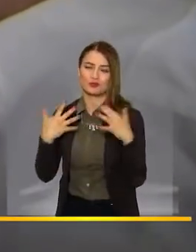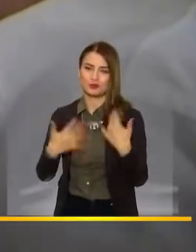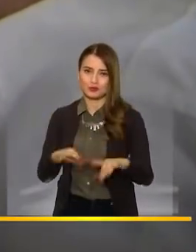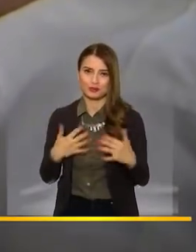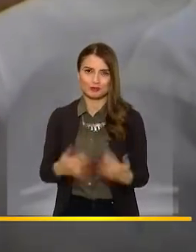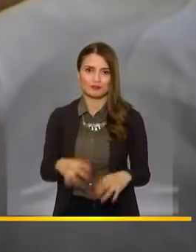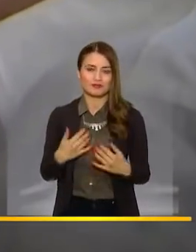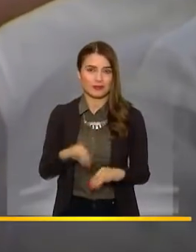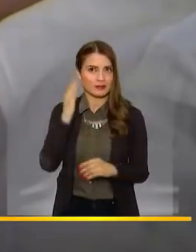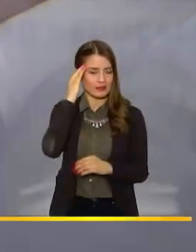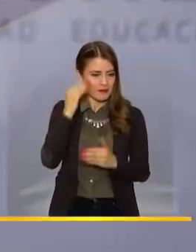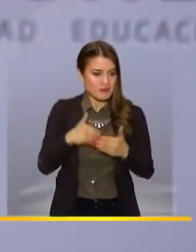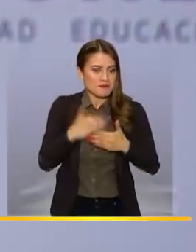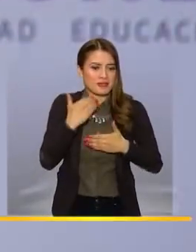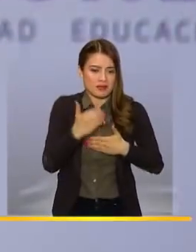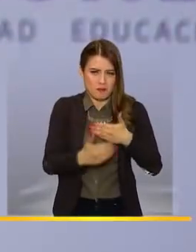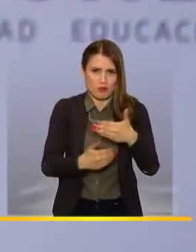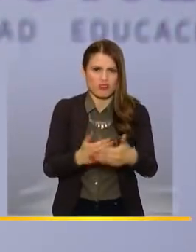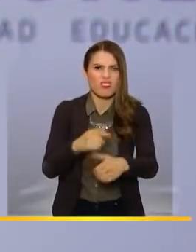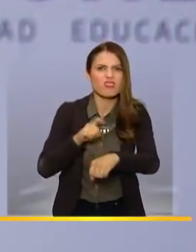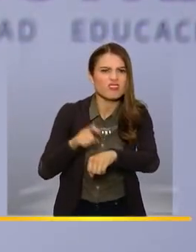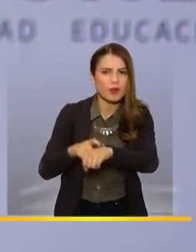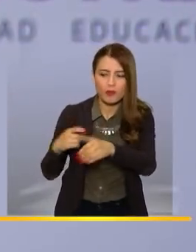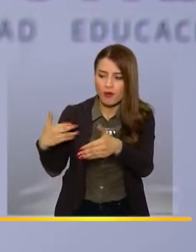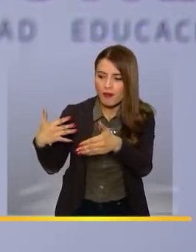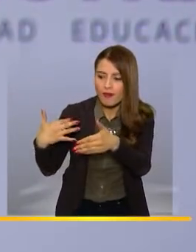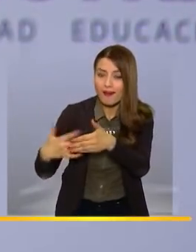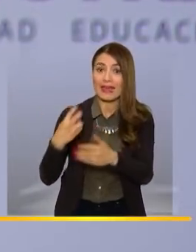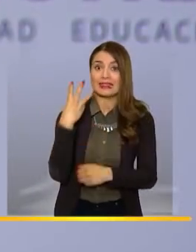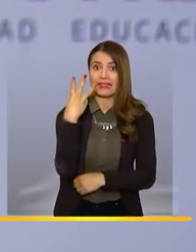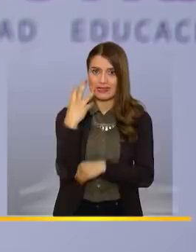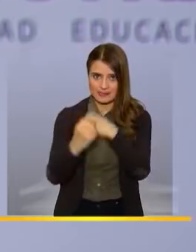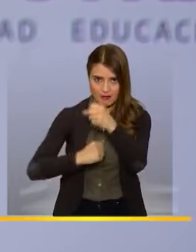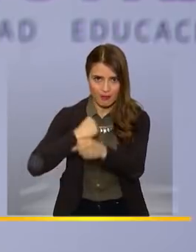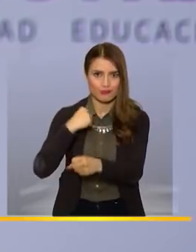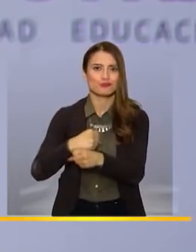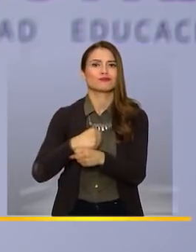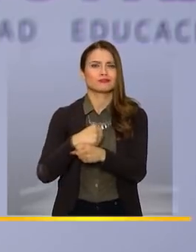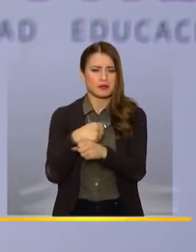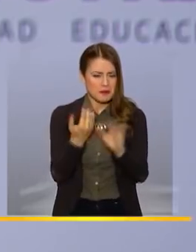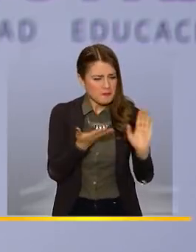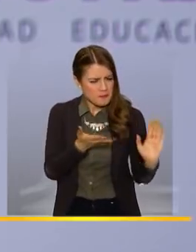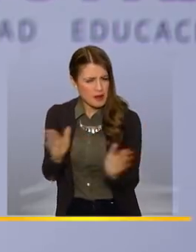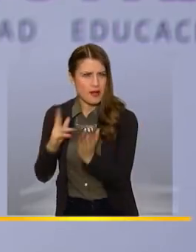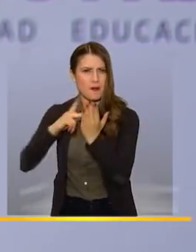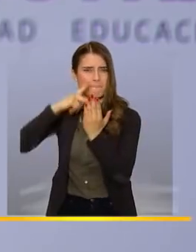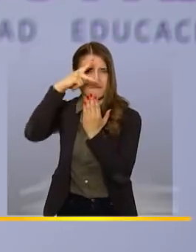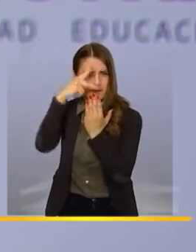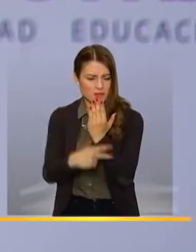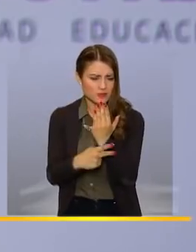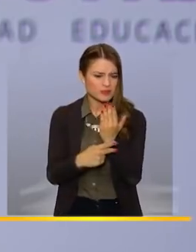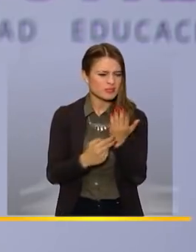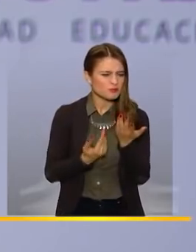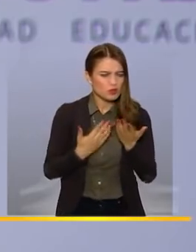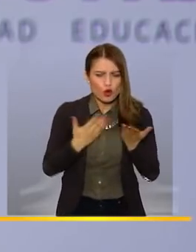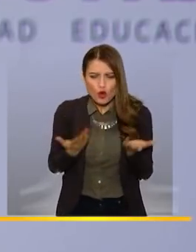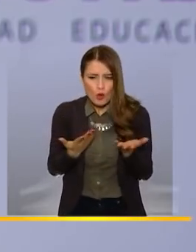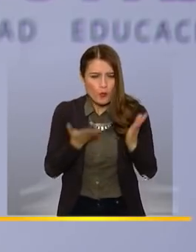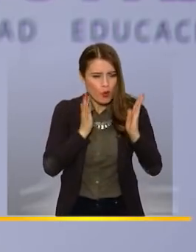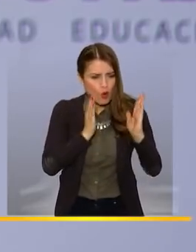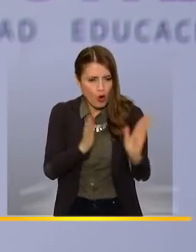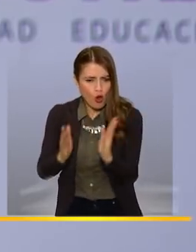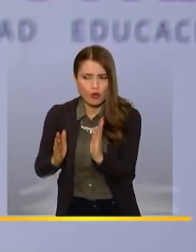3 años, trabajamos en la estructuración de un proyecto que garantiza la debida